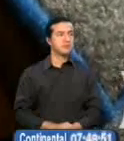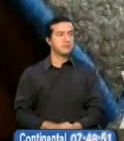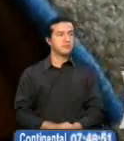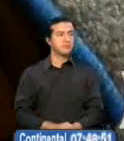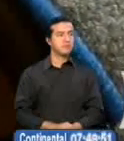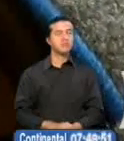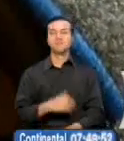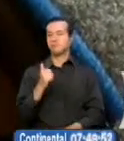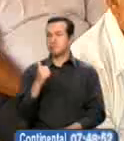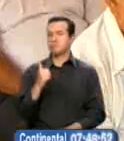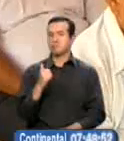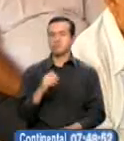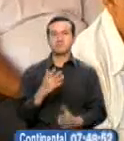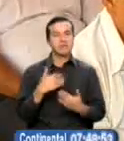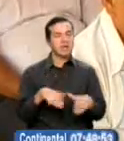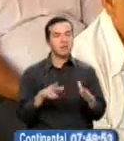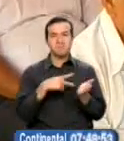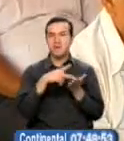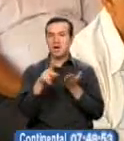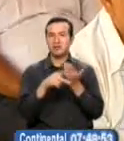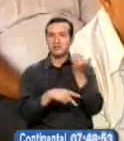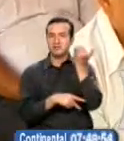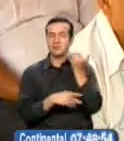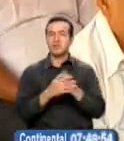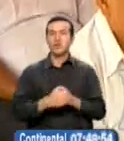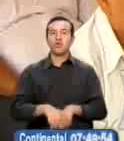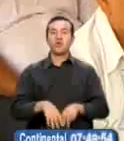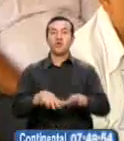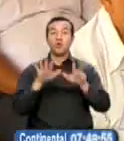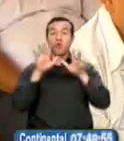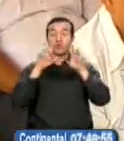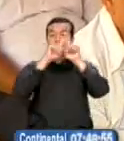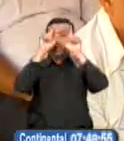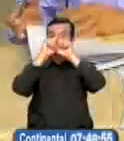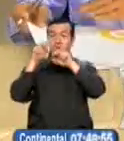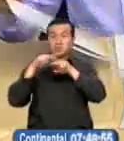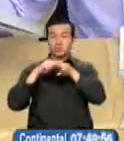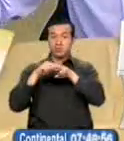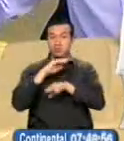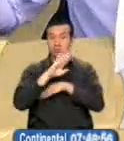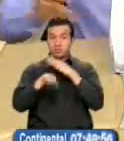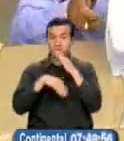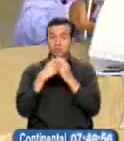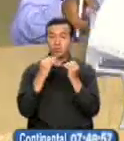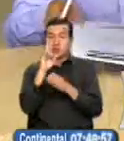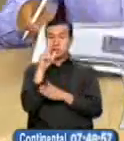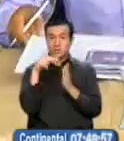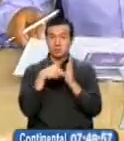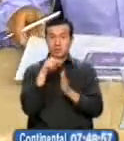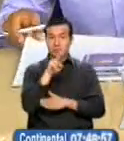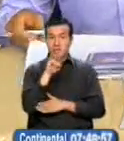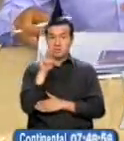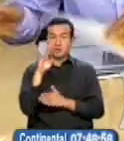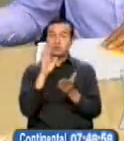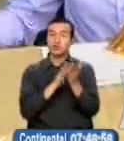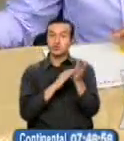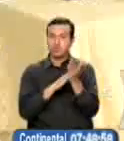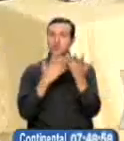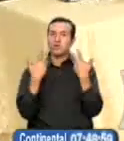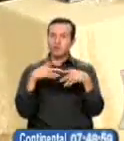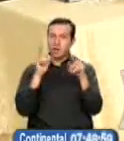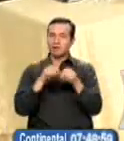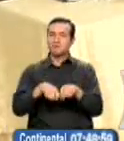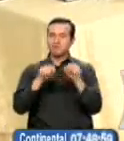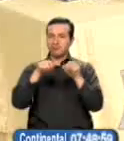marcando. Sí, correcto. Listo. Los representantes de 8 cooperativas de taxis en Guayaquil, en total 3.027 socios, suscribieron